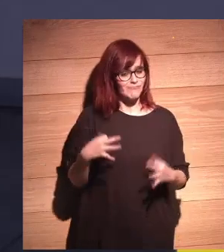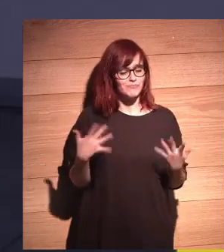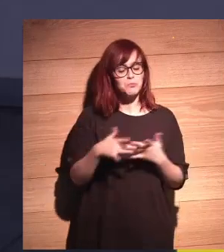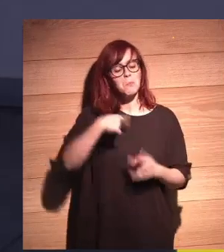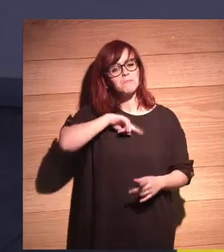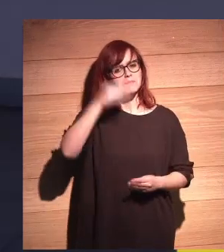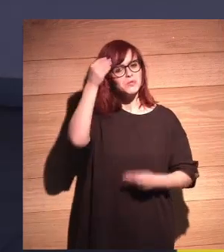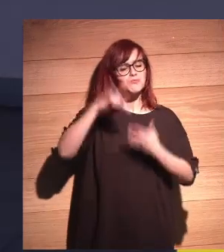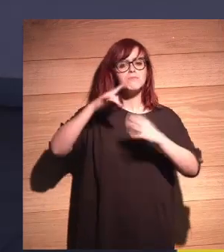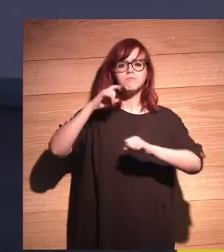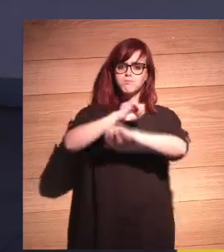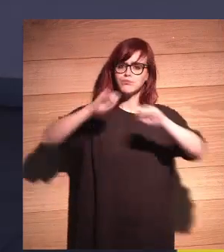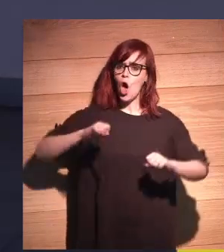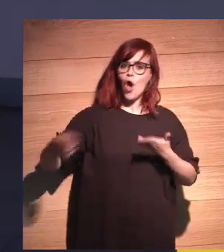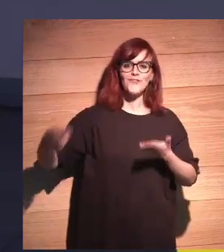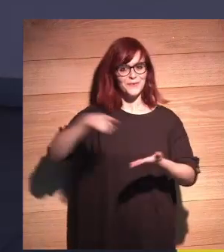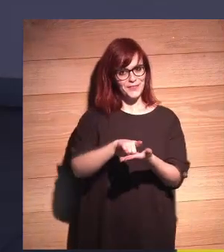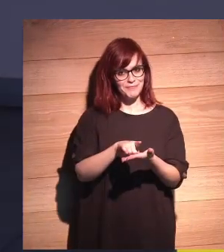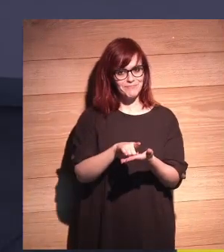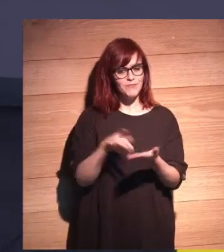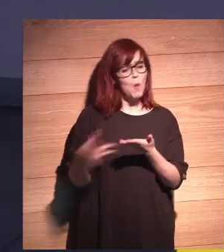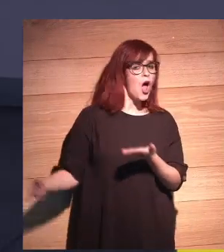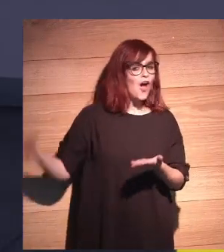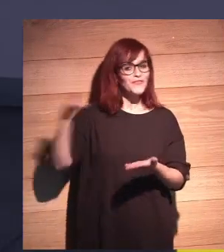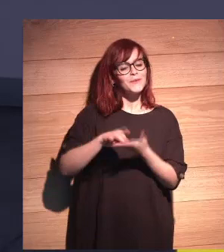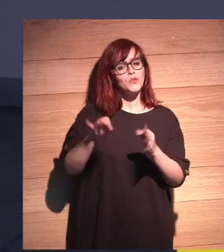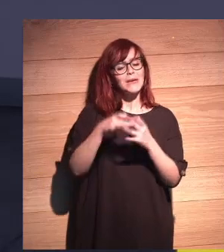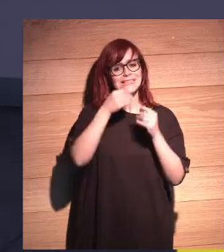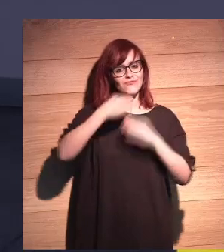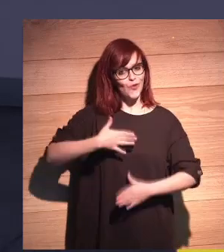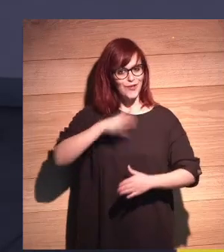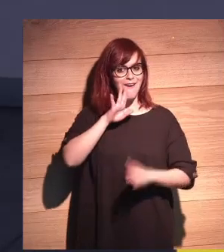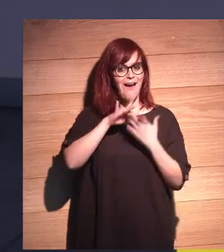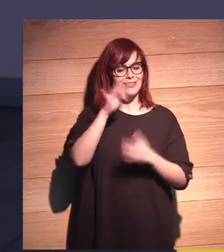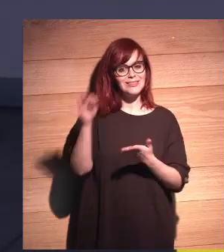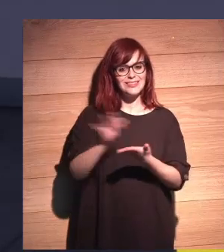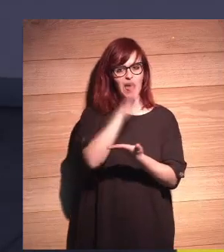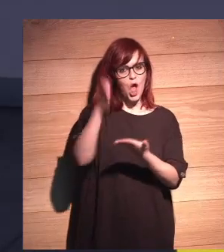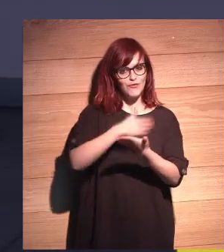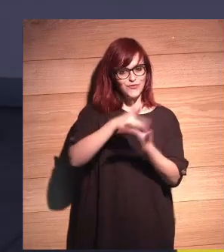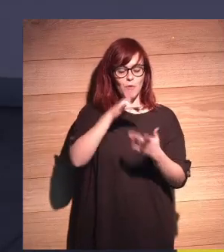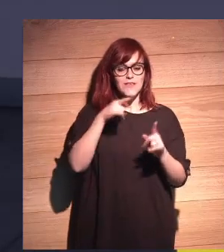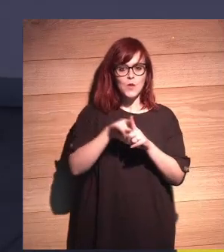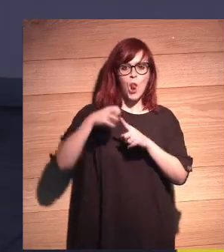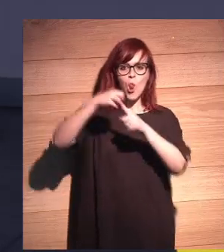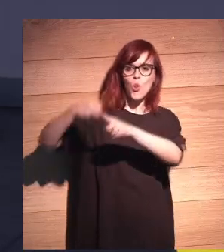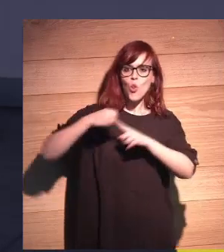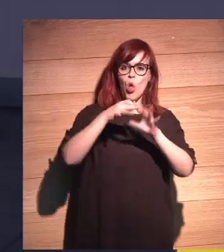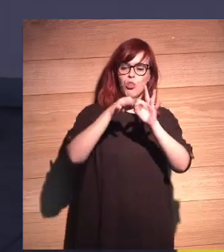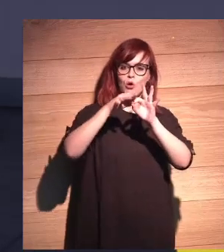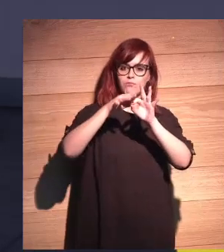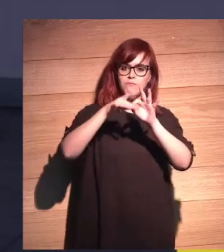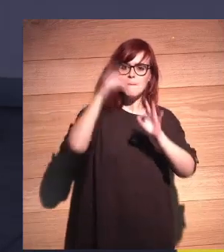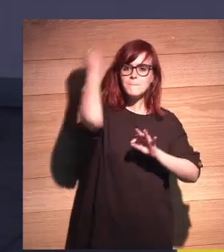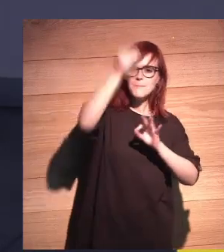estamos consolidando una vez más en la larga historia ya de Telos, como un nodo dinamizador del